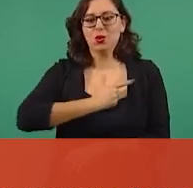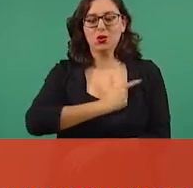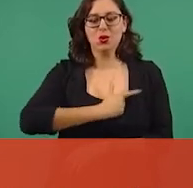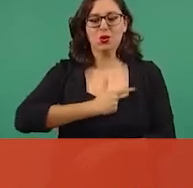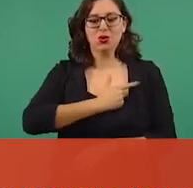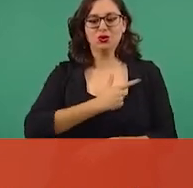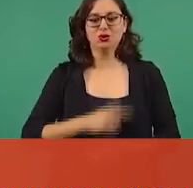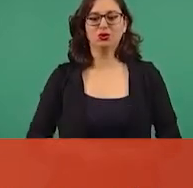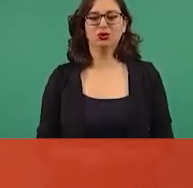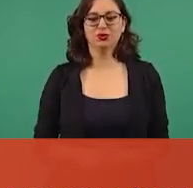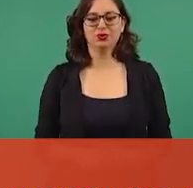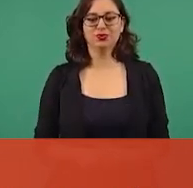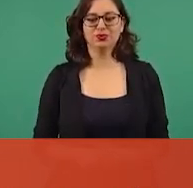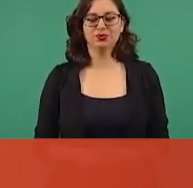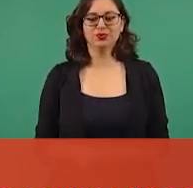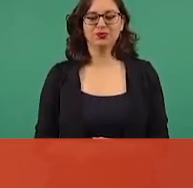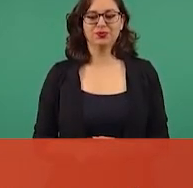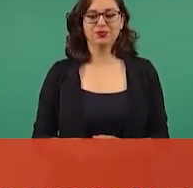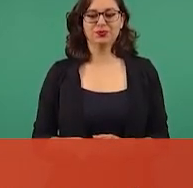Vamos